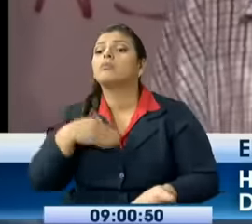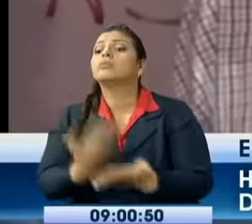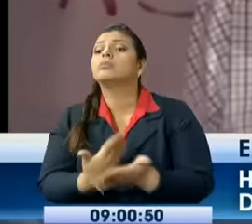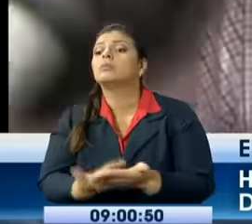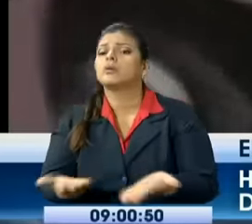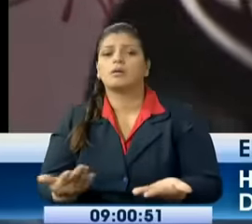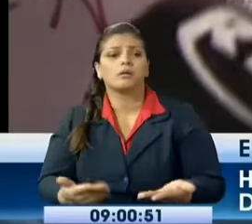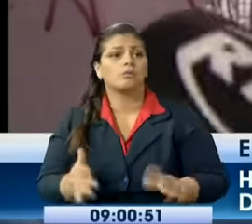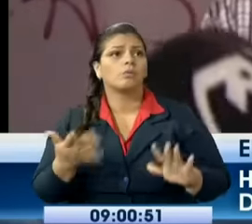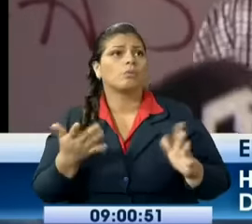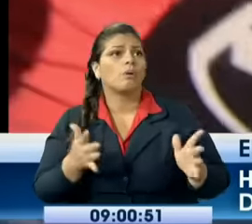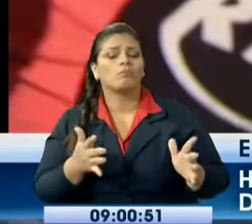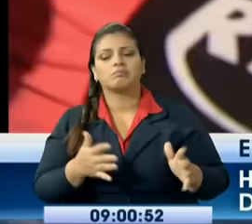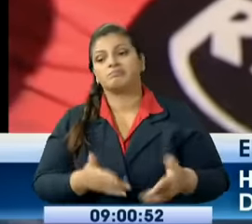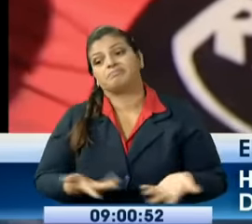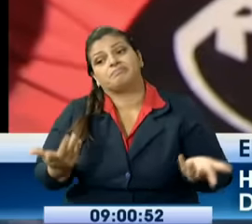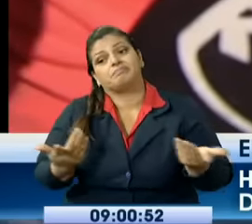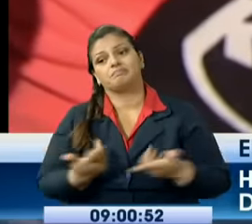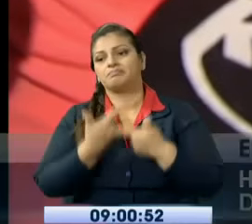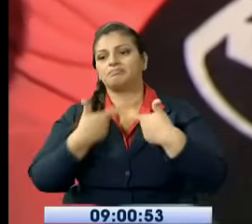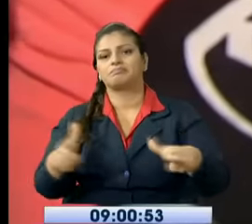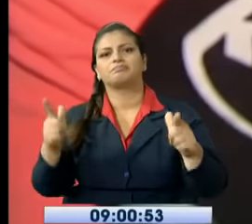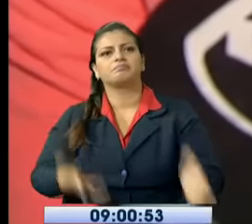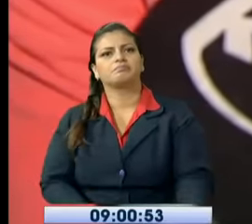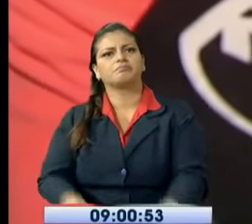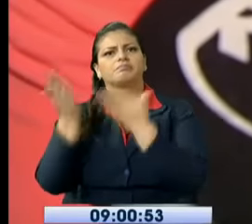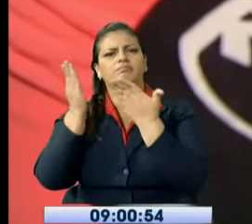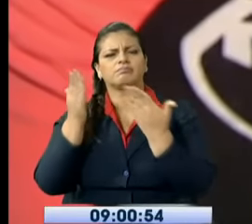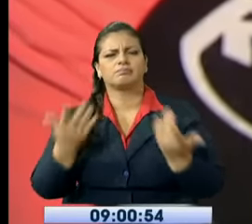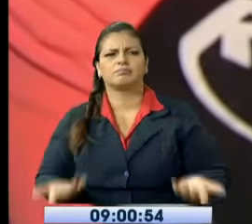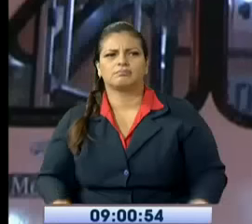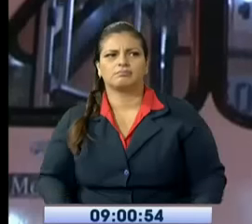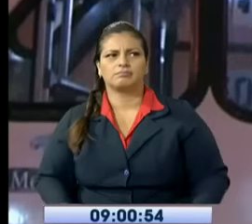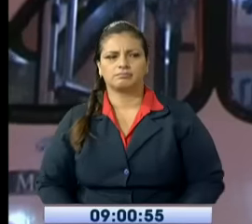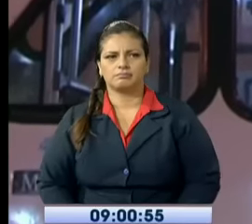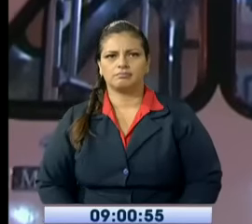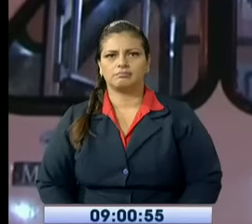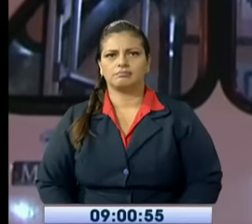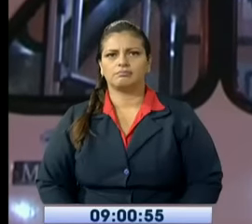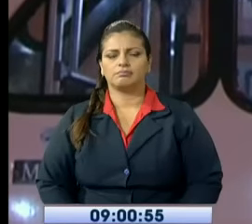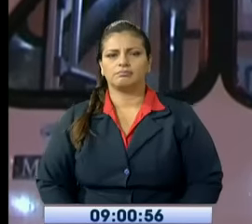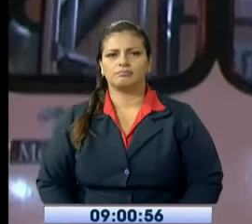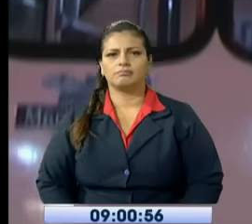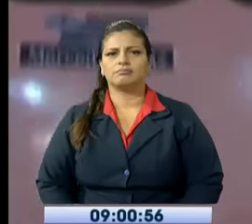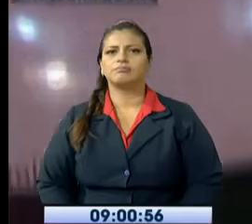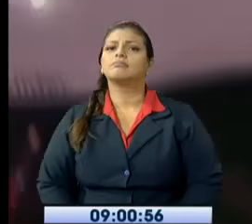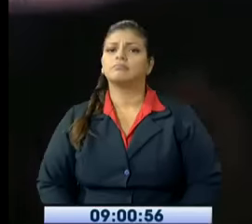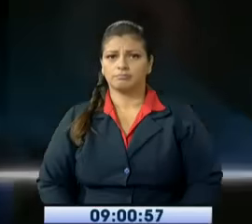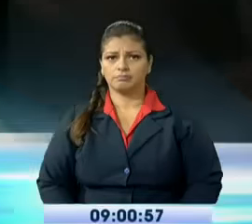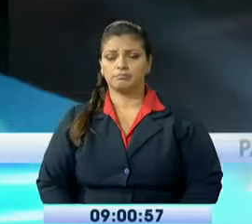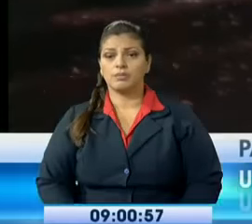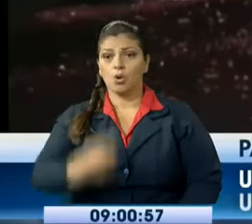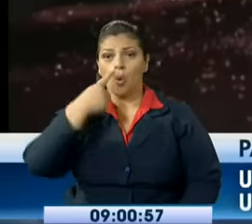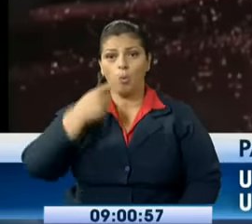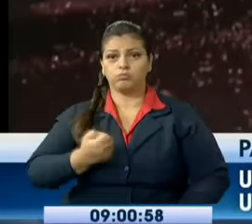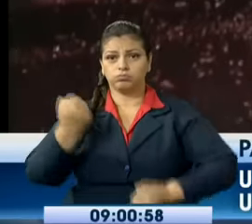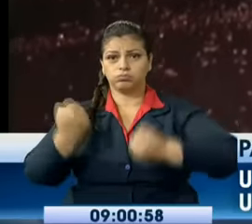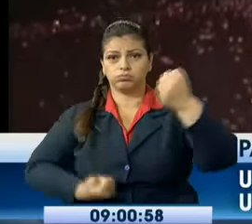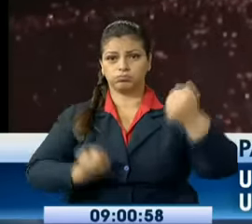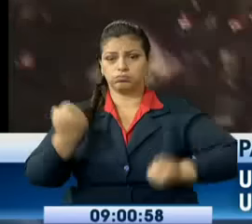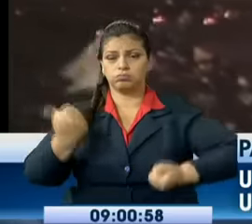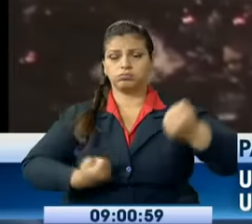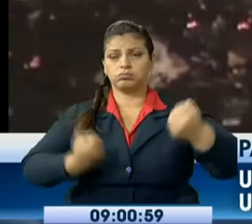evidencia, enseguida los suelta. Claro, demasiado peligro. El carro no tiene ni cámara atrás de eso. Pese al disparo que recibió, el conductor del